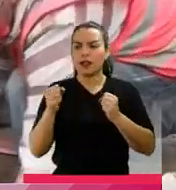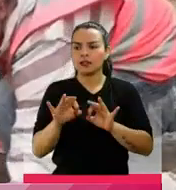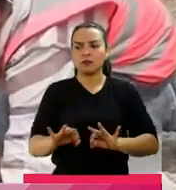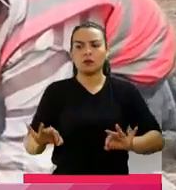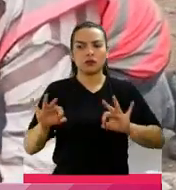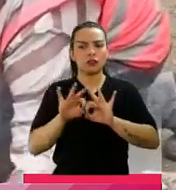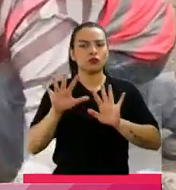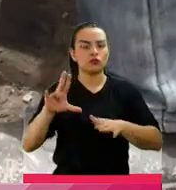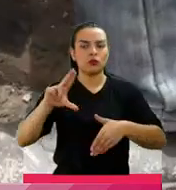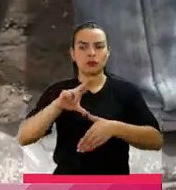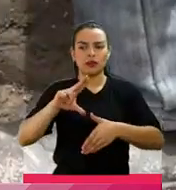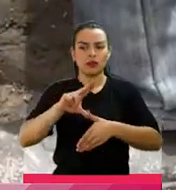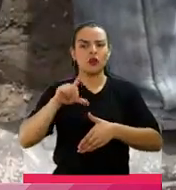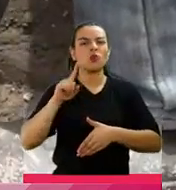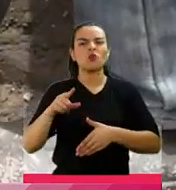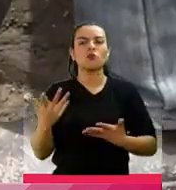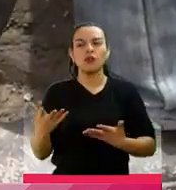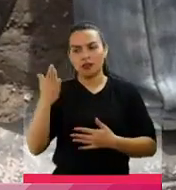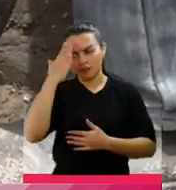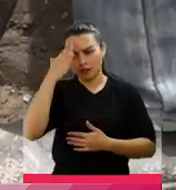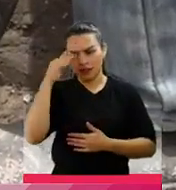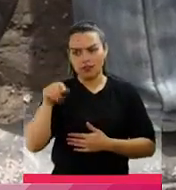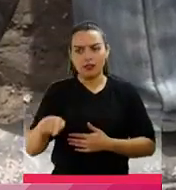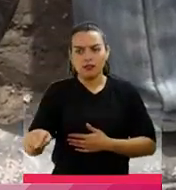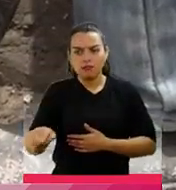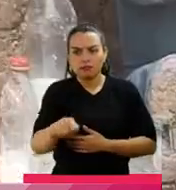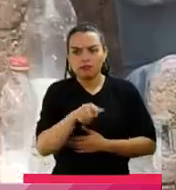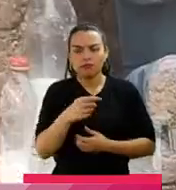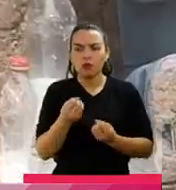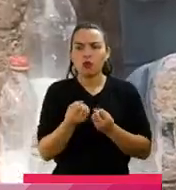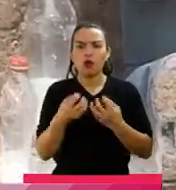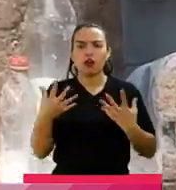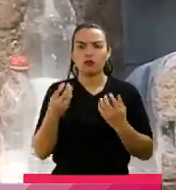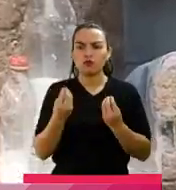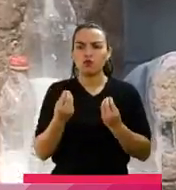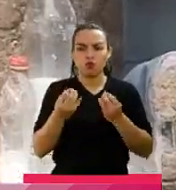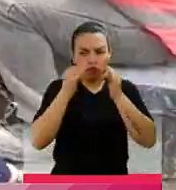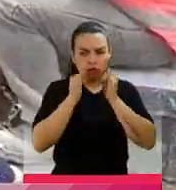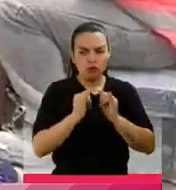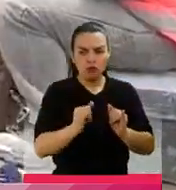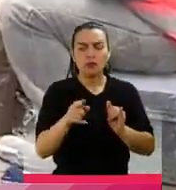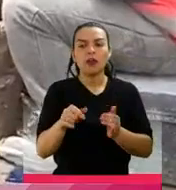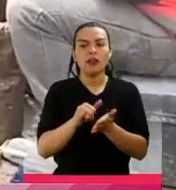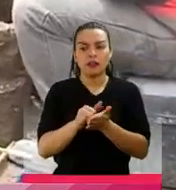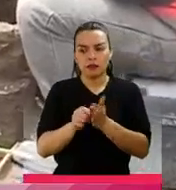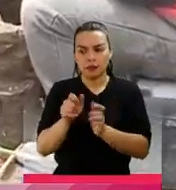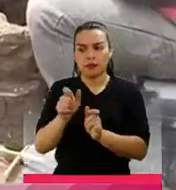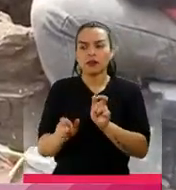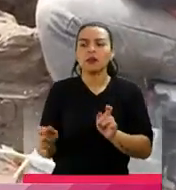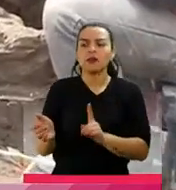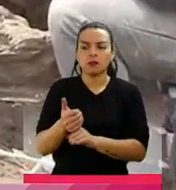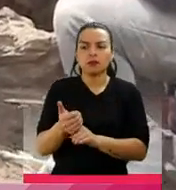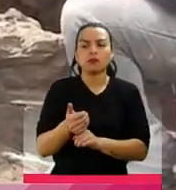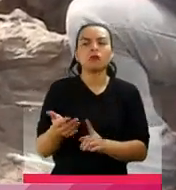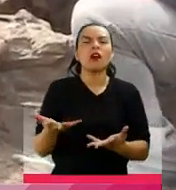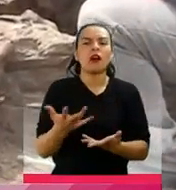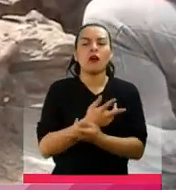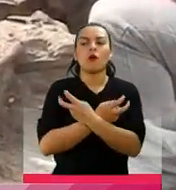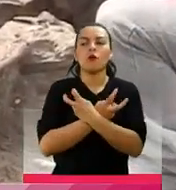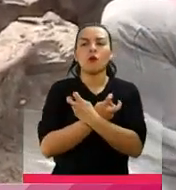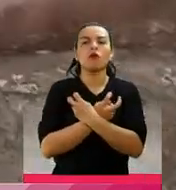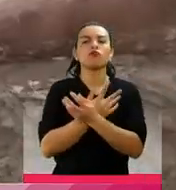por concentración de individuos. En casi 200 puntos, los especialistas también han registrado esqueletos de camellos, caballos